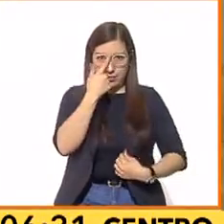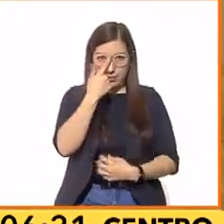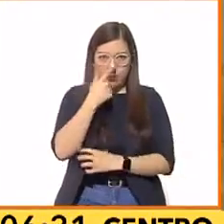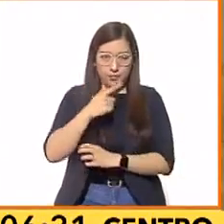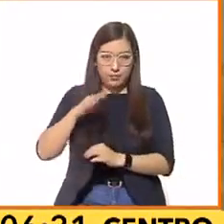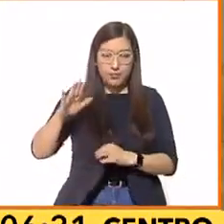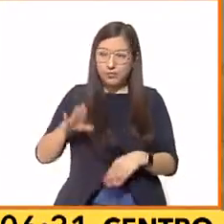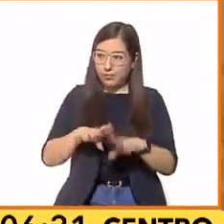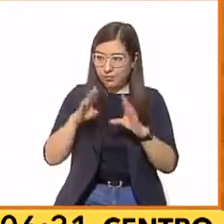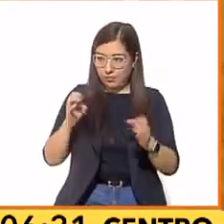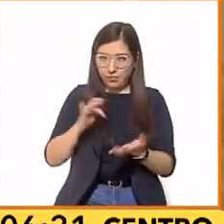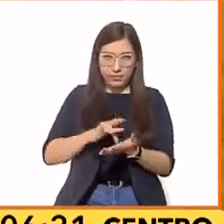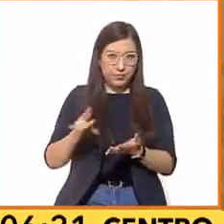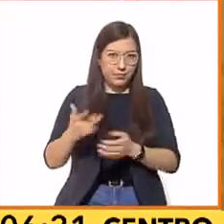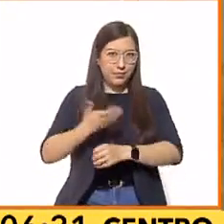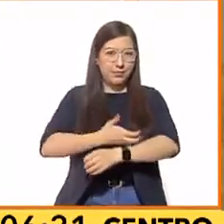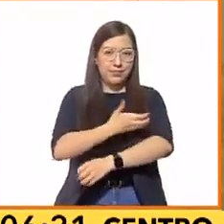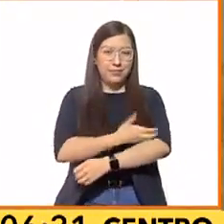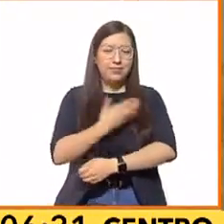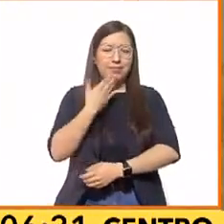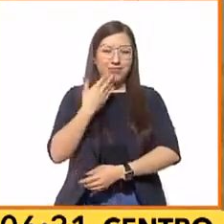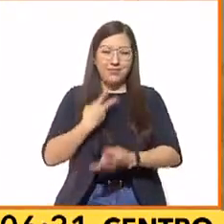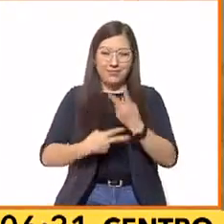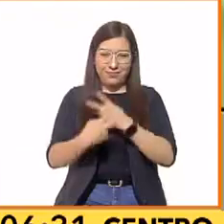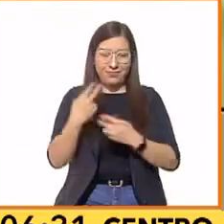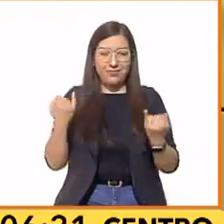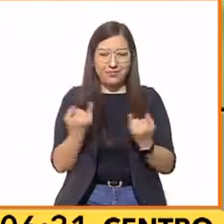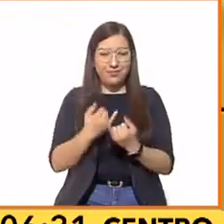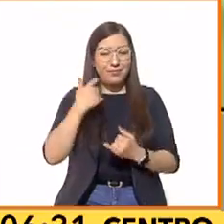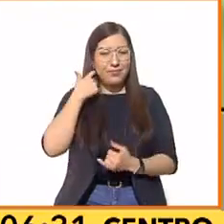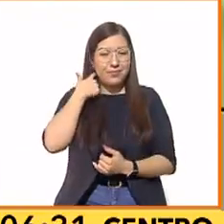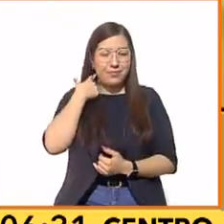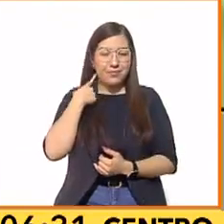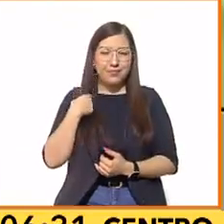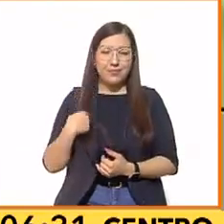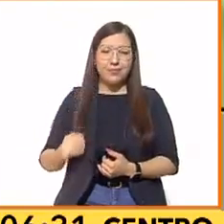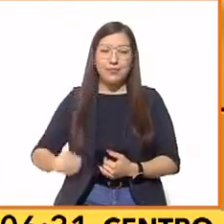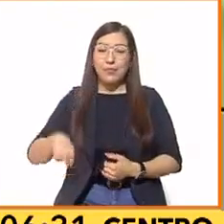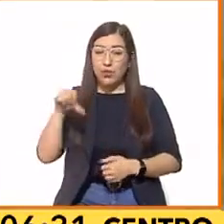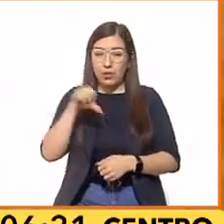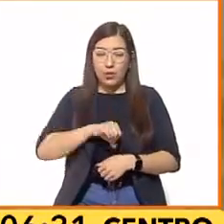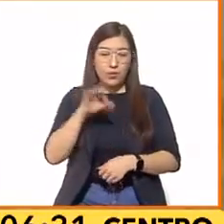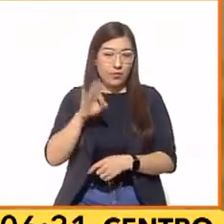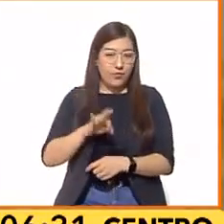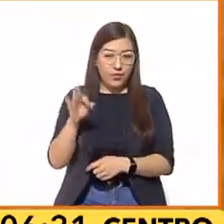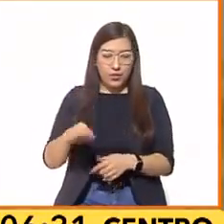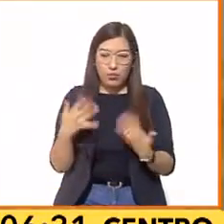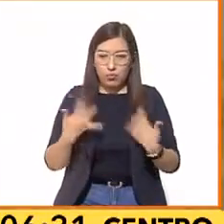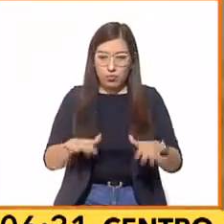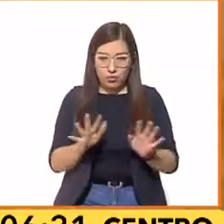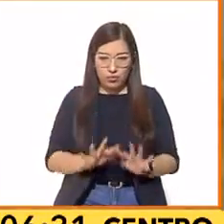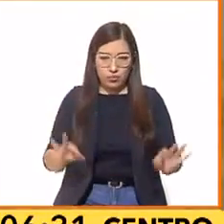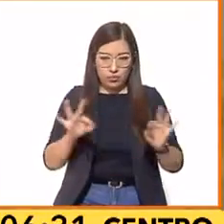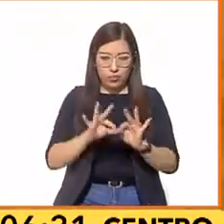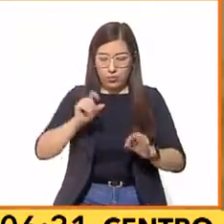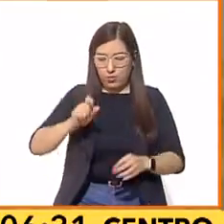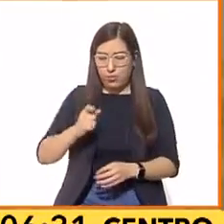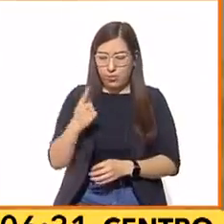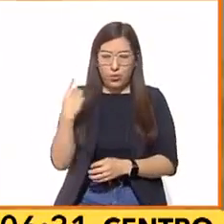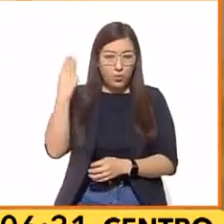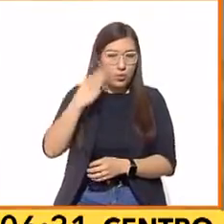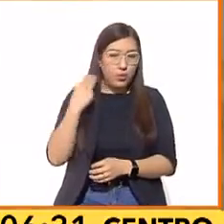Gracias por Muy acompañarnos. bien, muchas gracias. Bienvenido siempre. Encantado. Y pues bueno, hoy es una fecha histórica, cada 21 de marzo conmemoramos pues